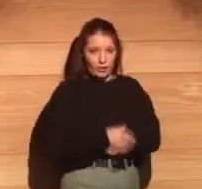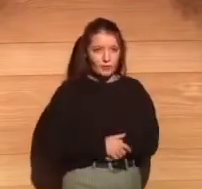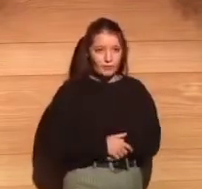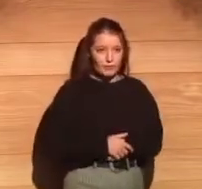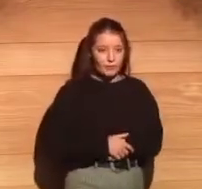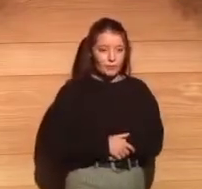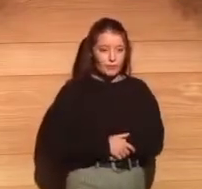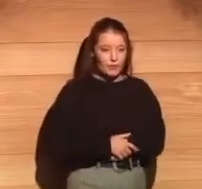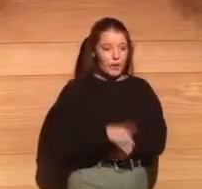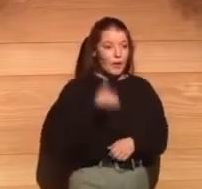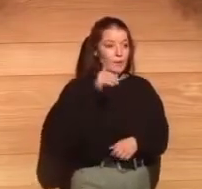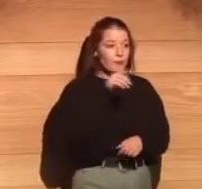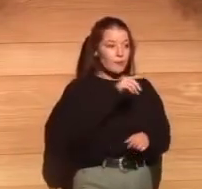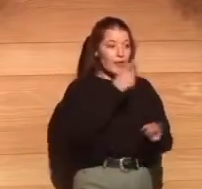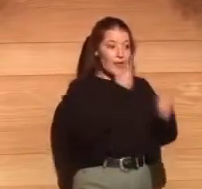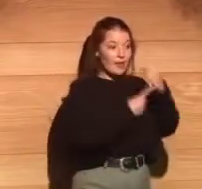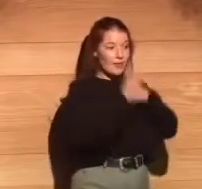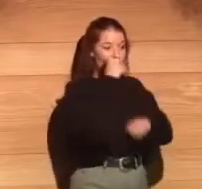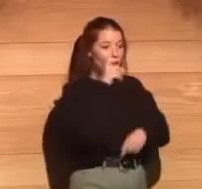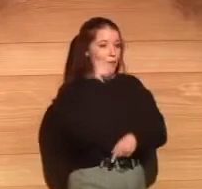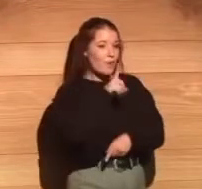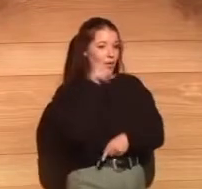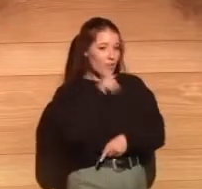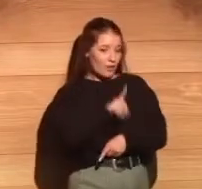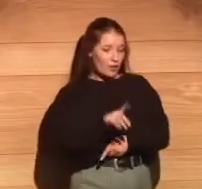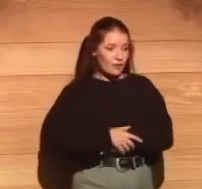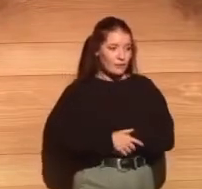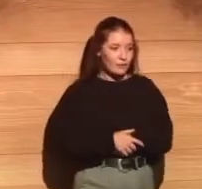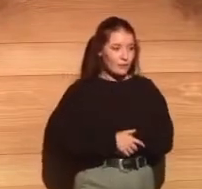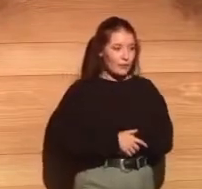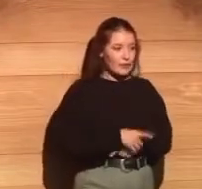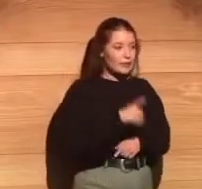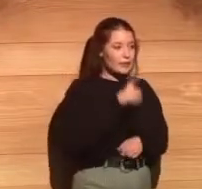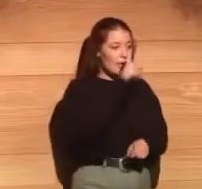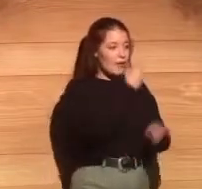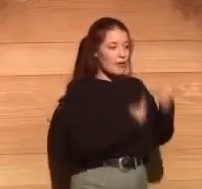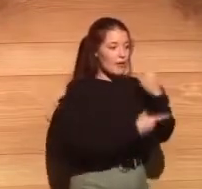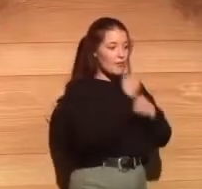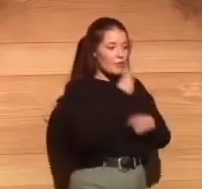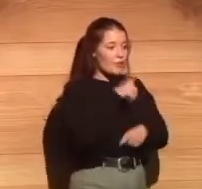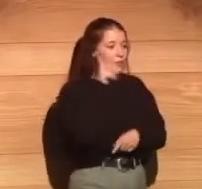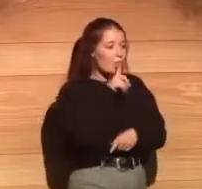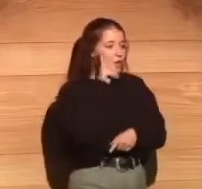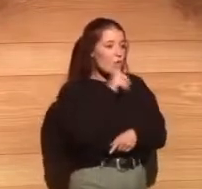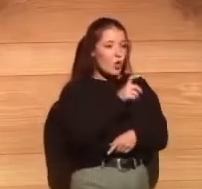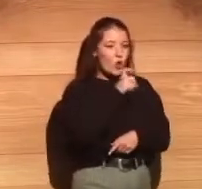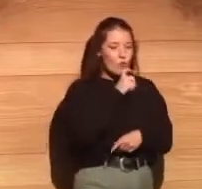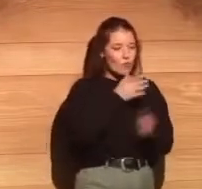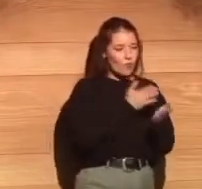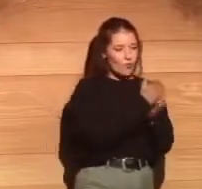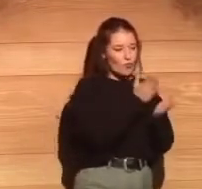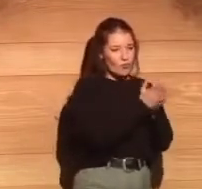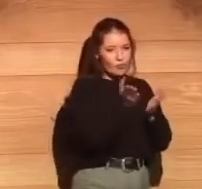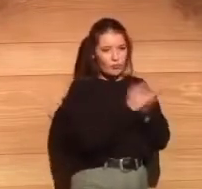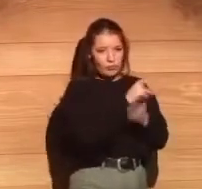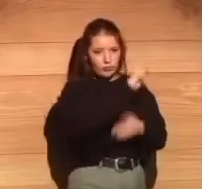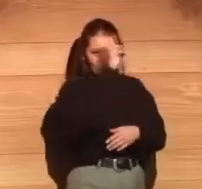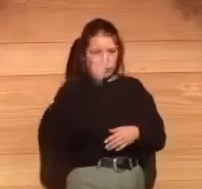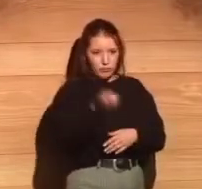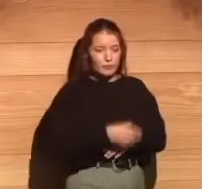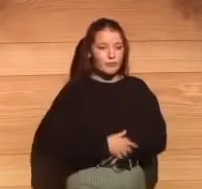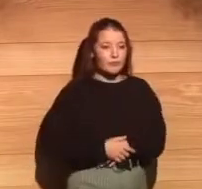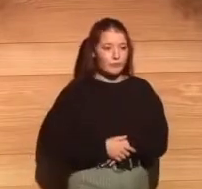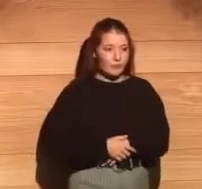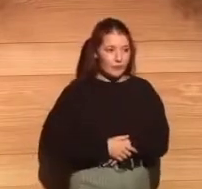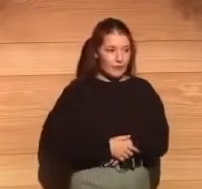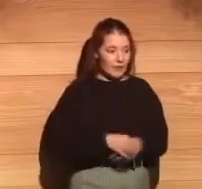la información que les llega. Y hay muchas maneras de falsear la información. Y eso lo ha intentado siempre todas las grandes potencias a lo